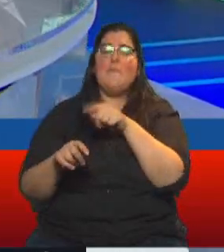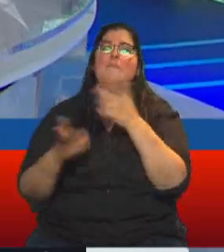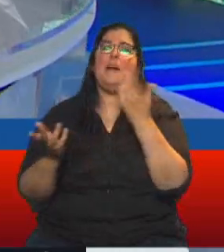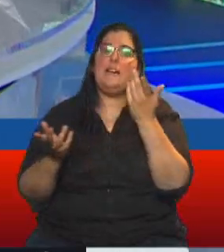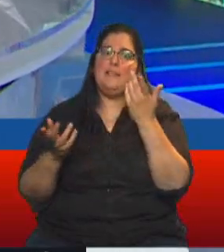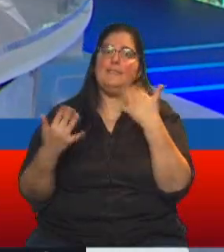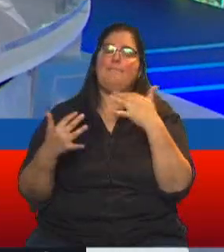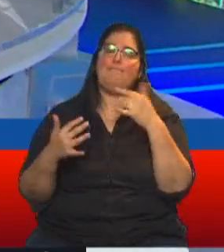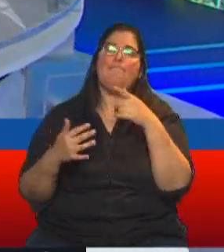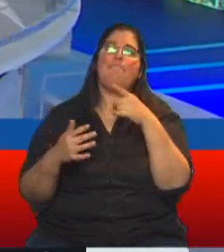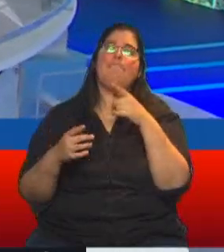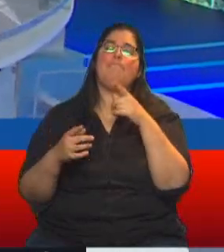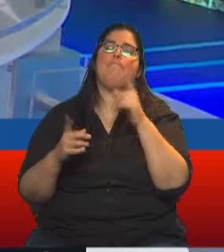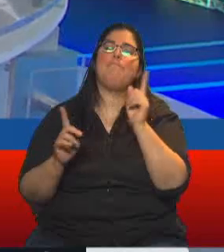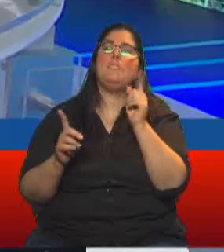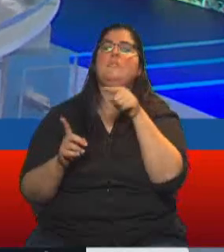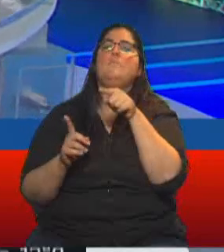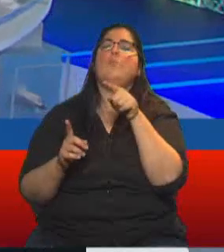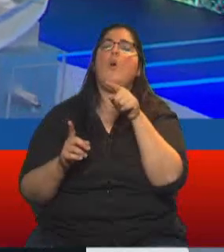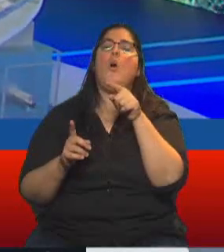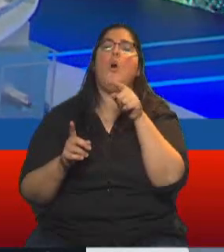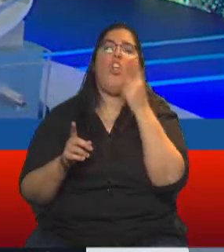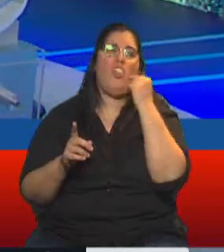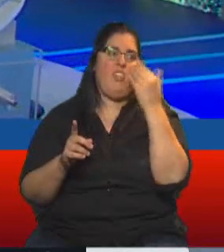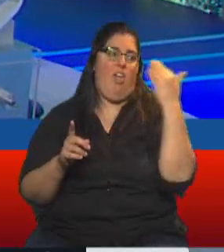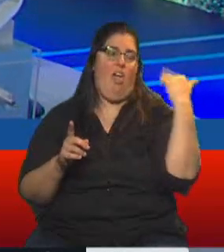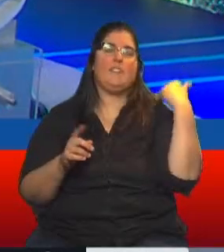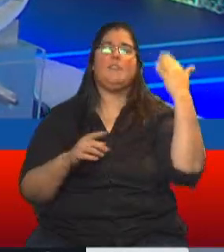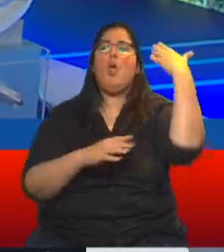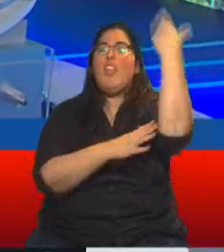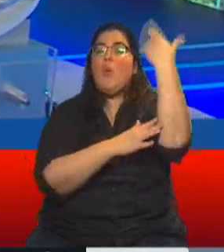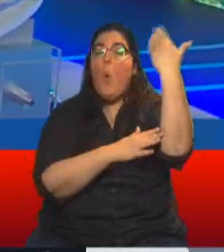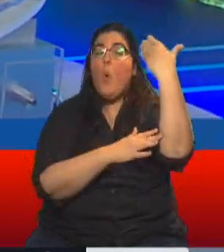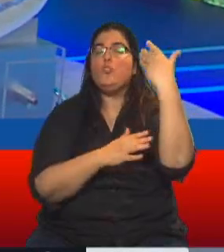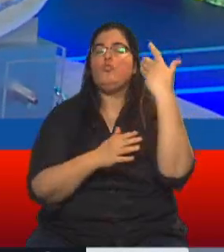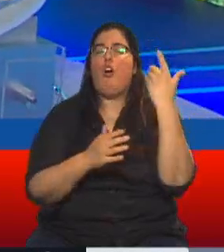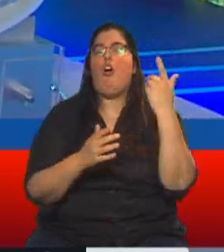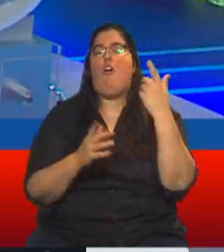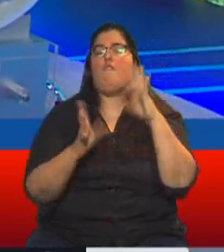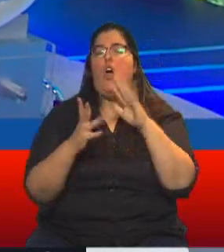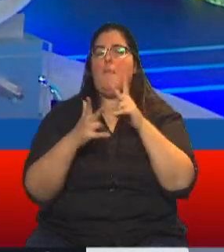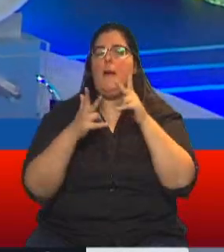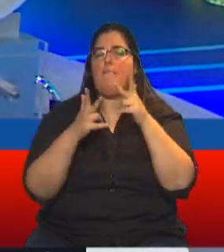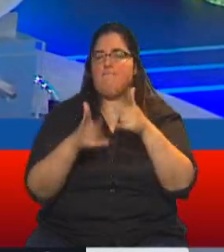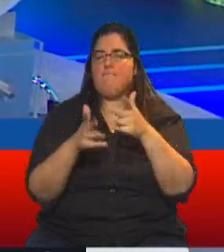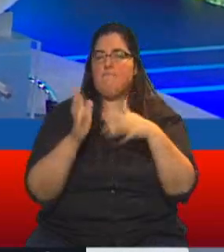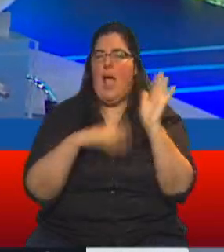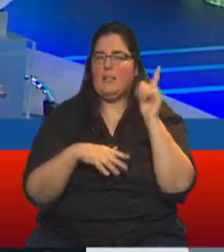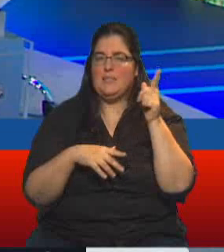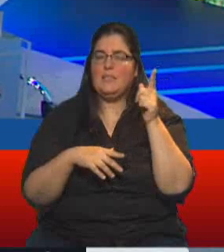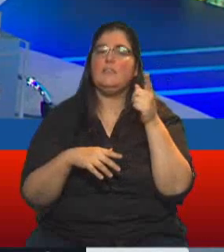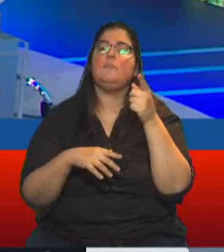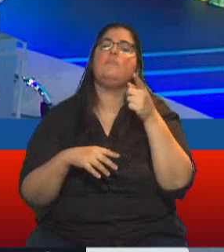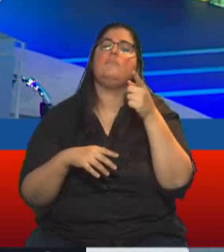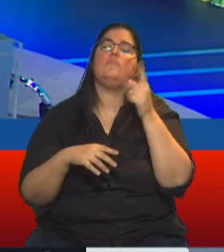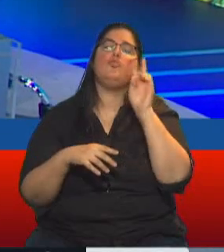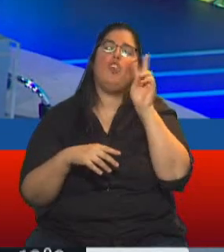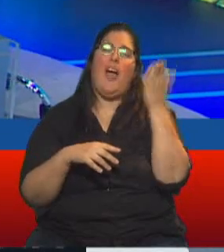acentuado los discursos en los últimos días. Primero leía recién el mensaje en las